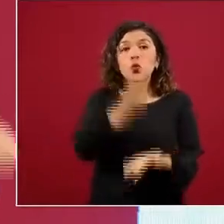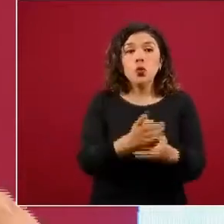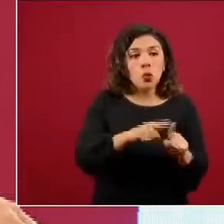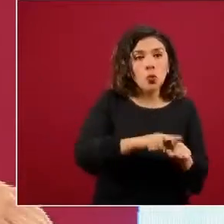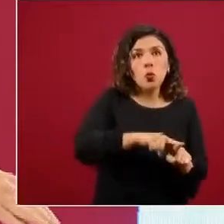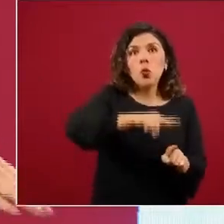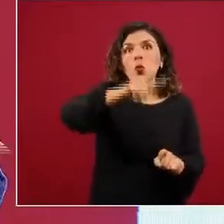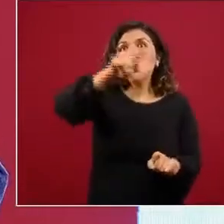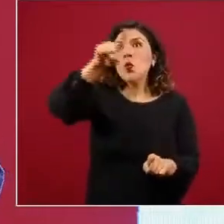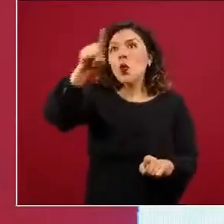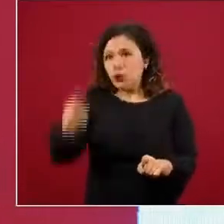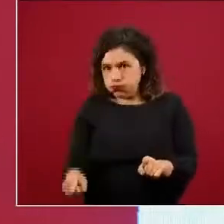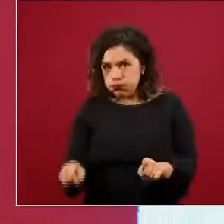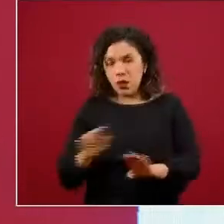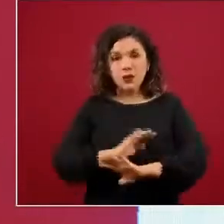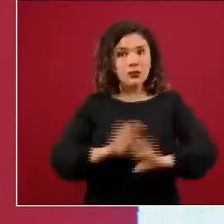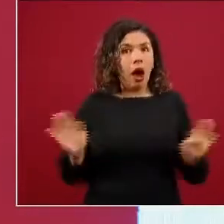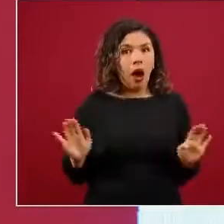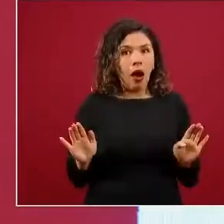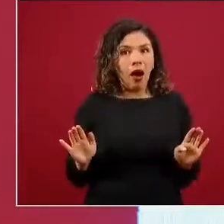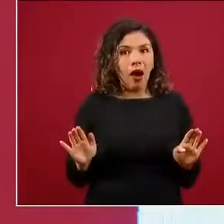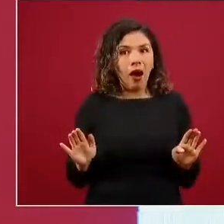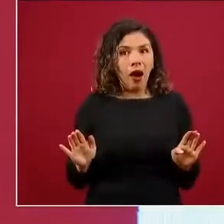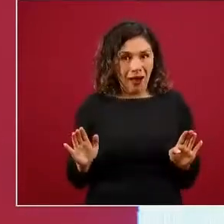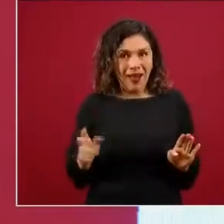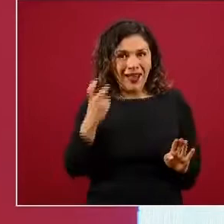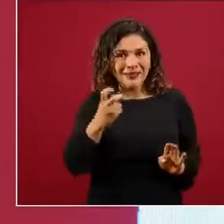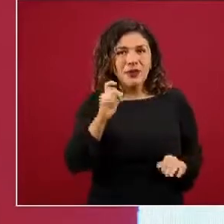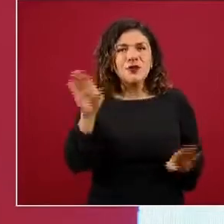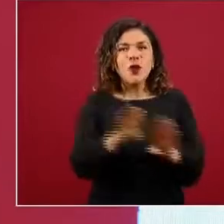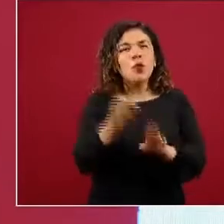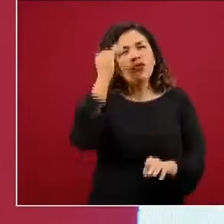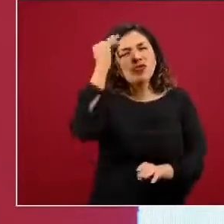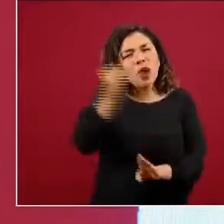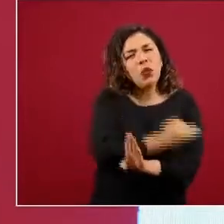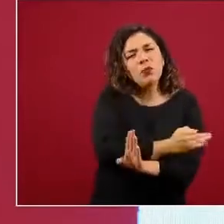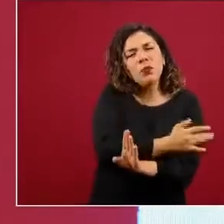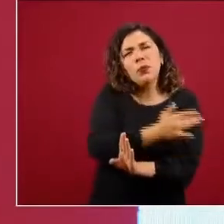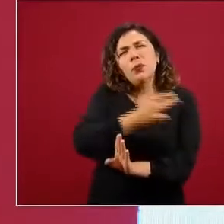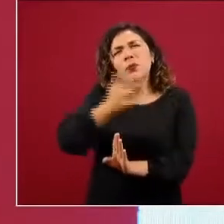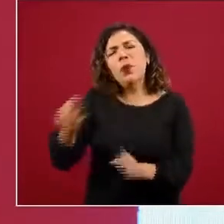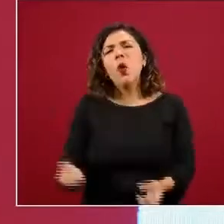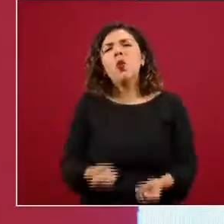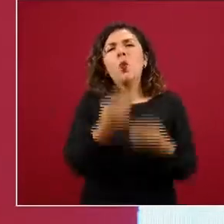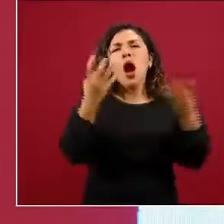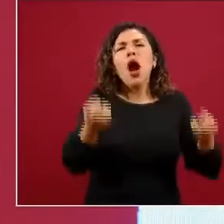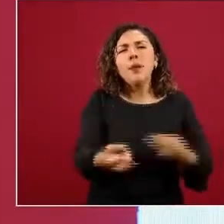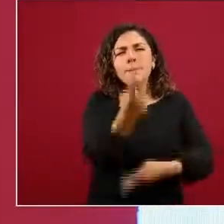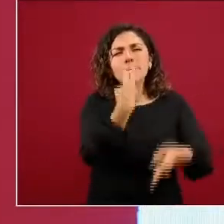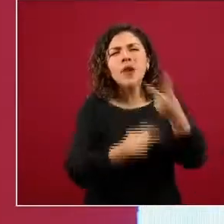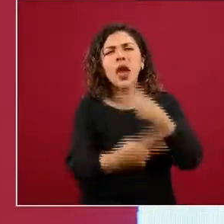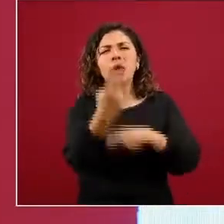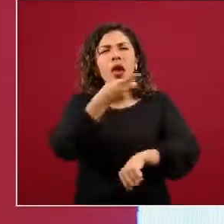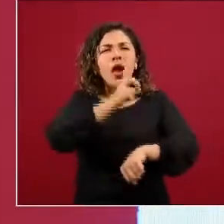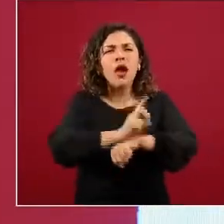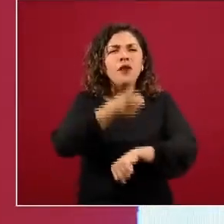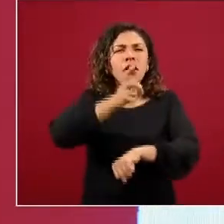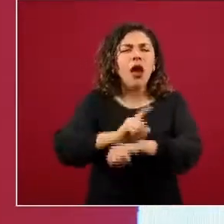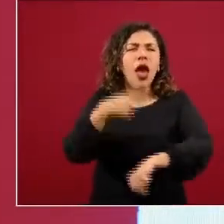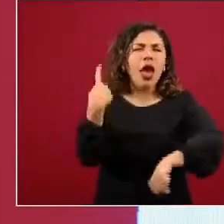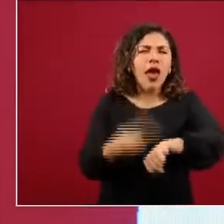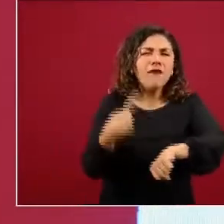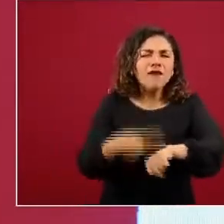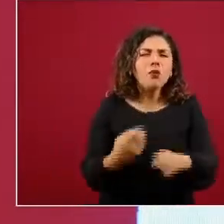y enseguida bajan. Es decir, que a lo largo del tiempo la cantidad de casos que se presentan en un día